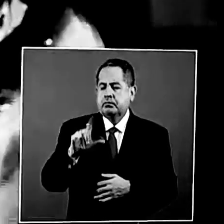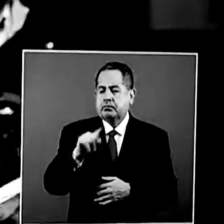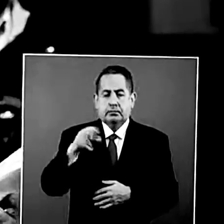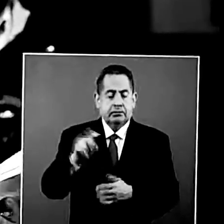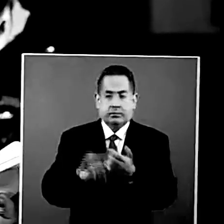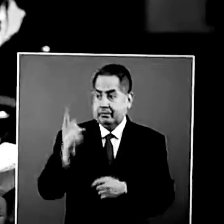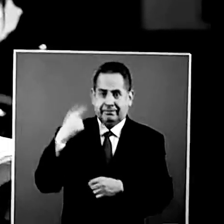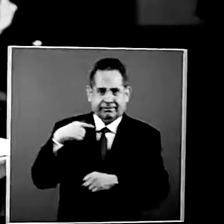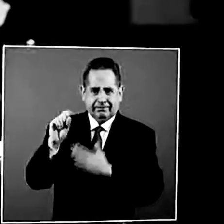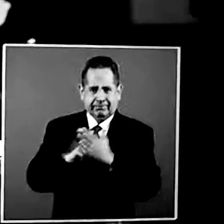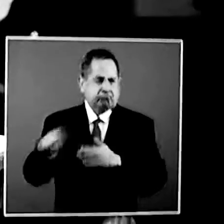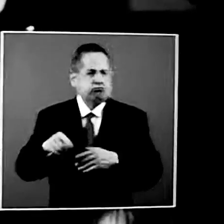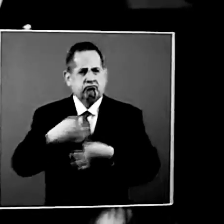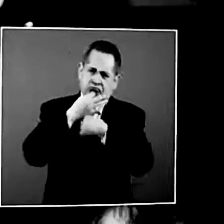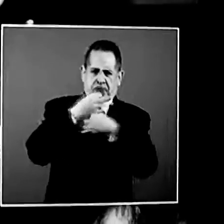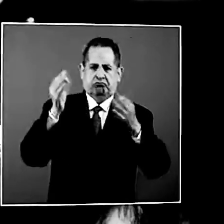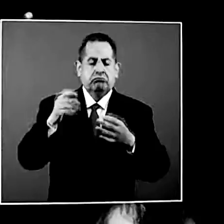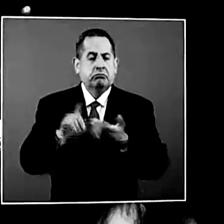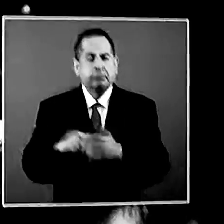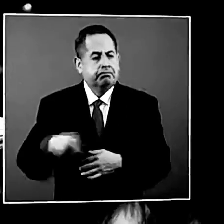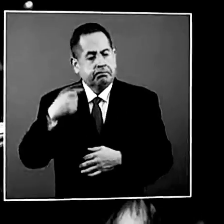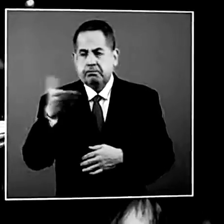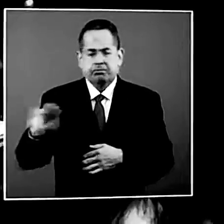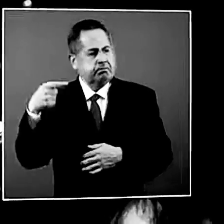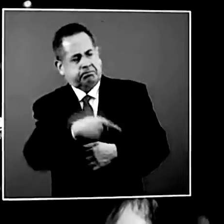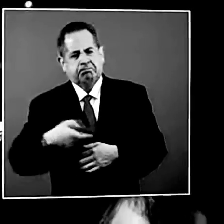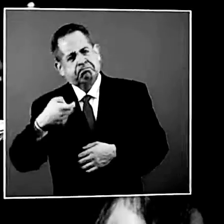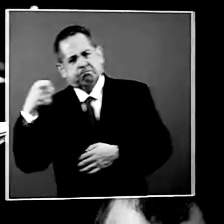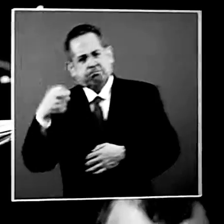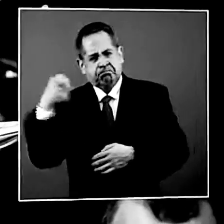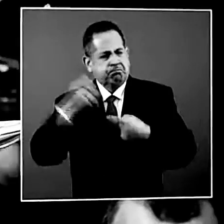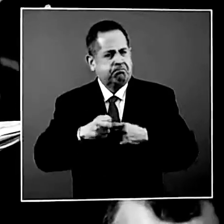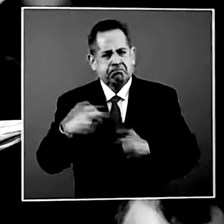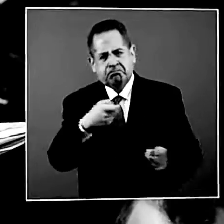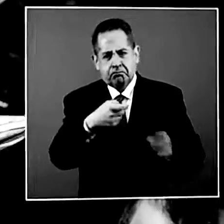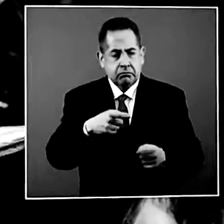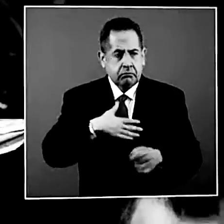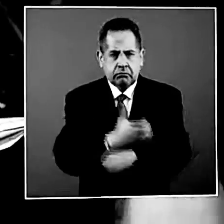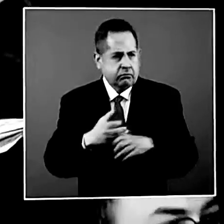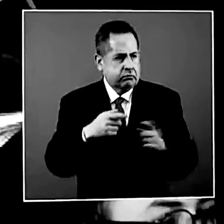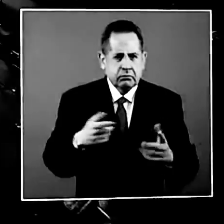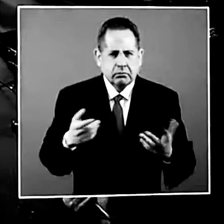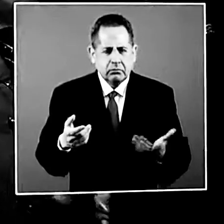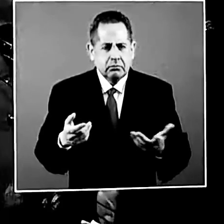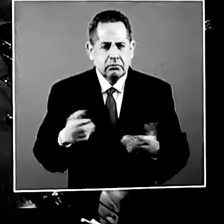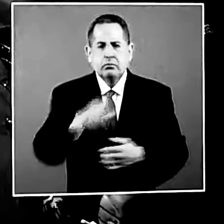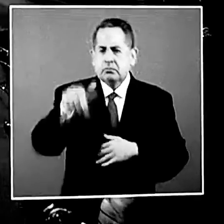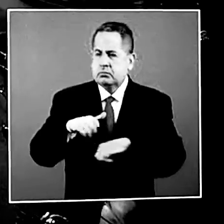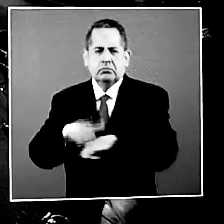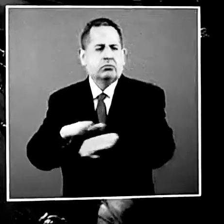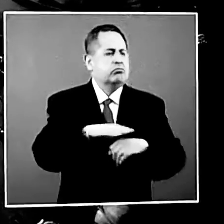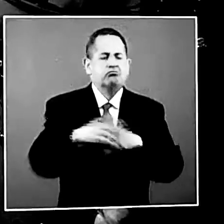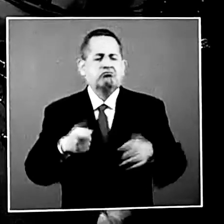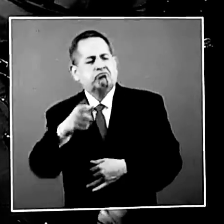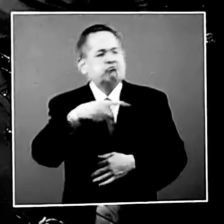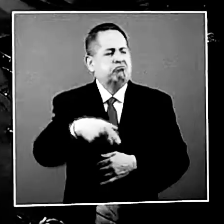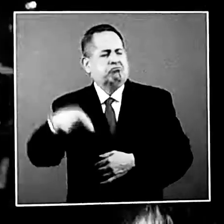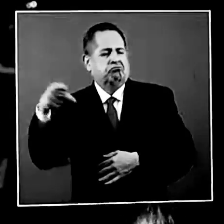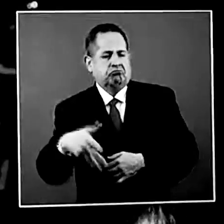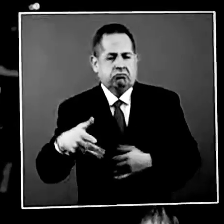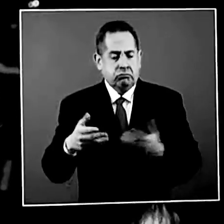hace unos meses atrás, pues bueno, abiertamente pidió que balearan a una compañera periodista, luego después llamó a todas las compañeras, prostitutas de la